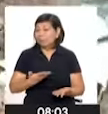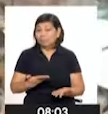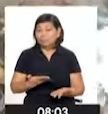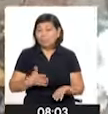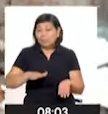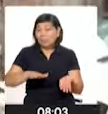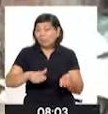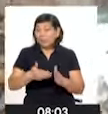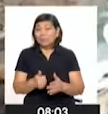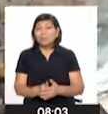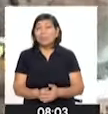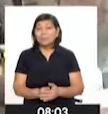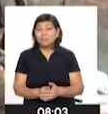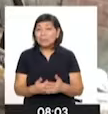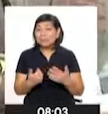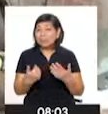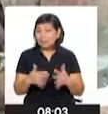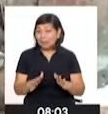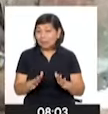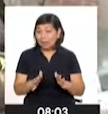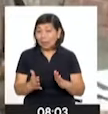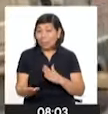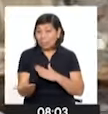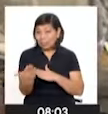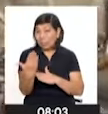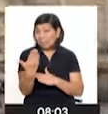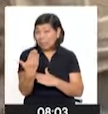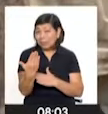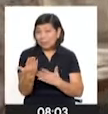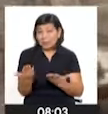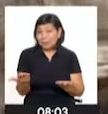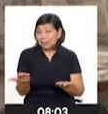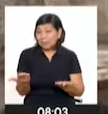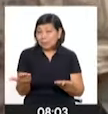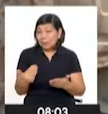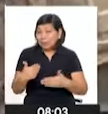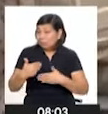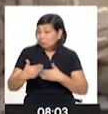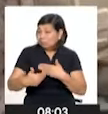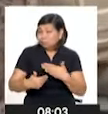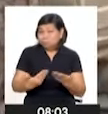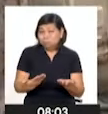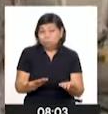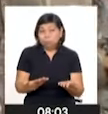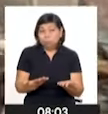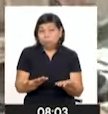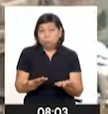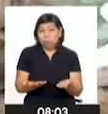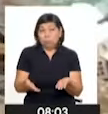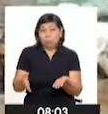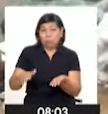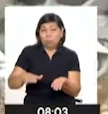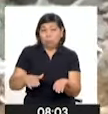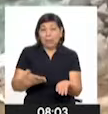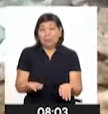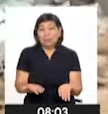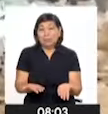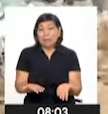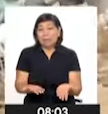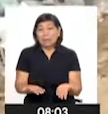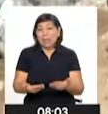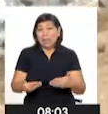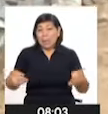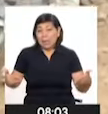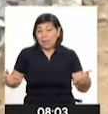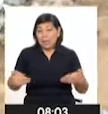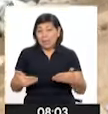ha fallecido. Ya a esta hora de la mañana todavía continúa pues este volquete bloqueando parte de la